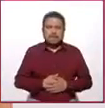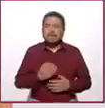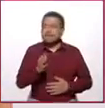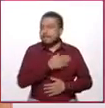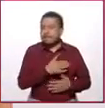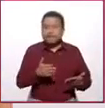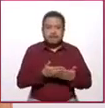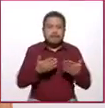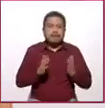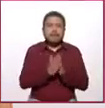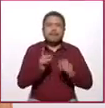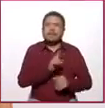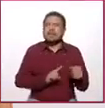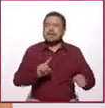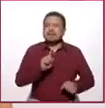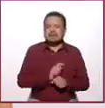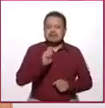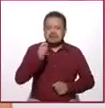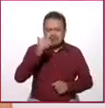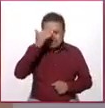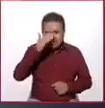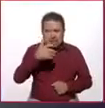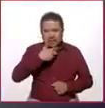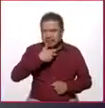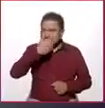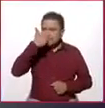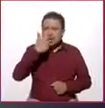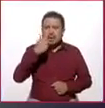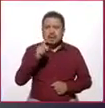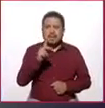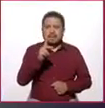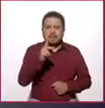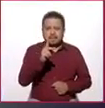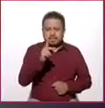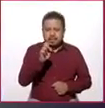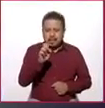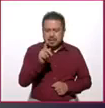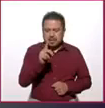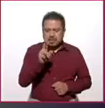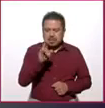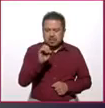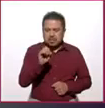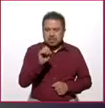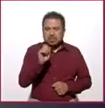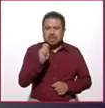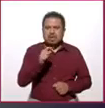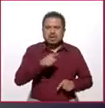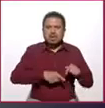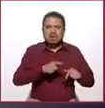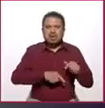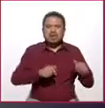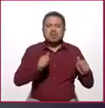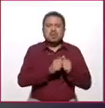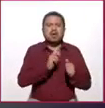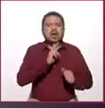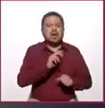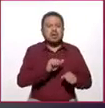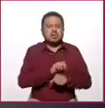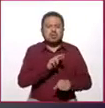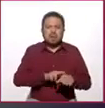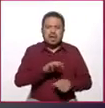Bueno, vámonos al libro del día. Es El Señor de las Máscaras, de Pedro Paunero, editado por Camelot. Este libro, en voz de su